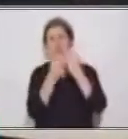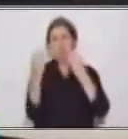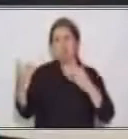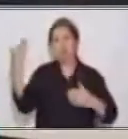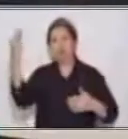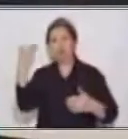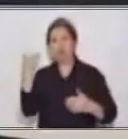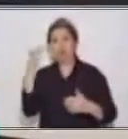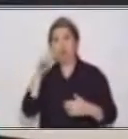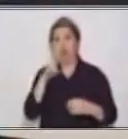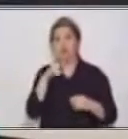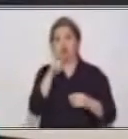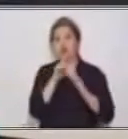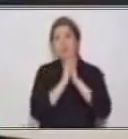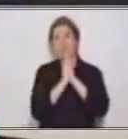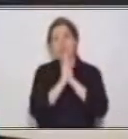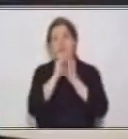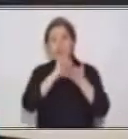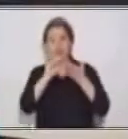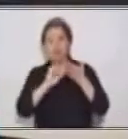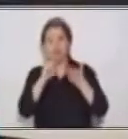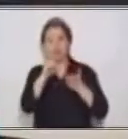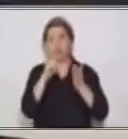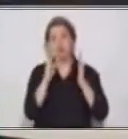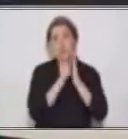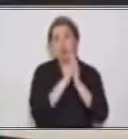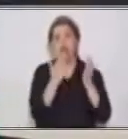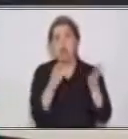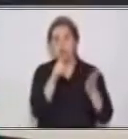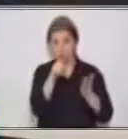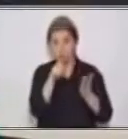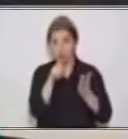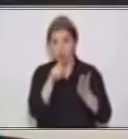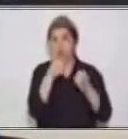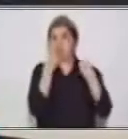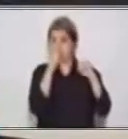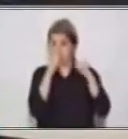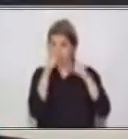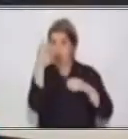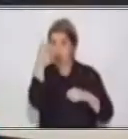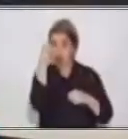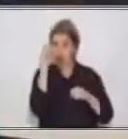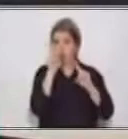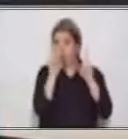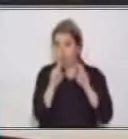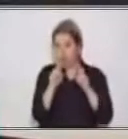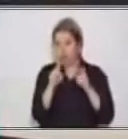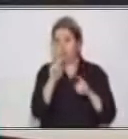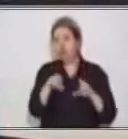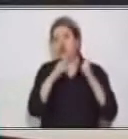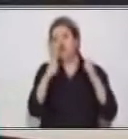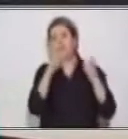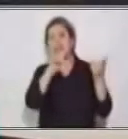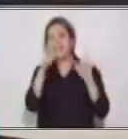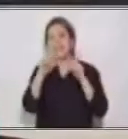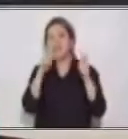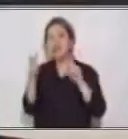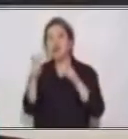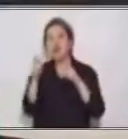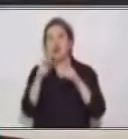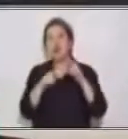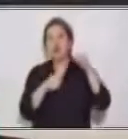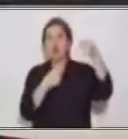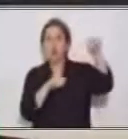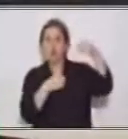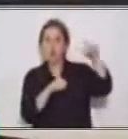pero te pedí que lo apuntaras en tu cuaderno. ¿Lo hiciste? quiero que tengas listo siempre algo para apuntar y